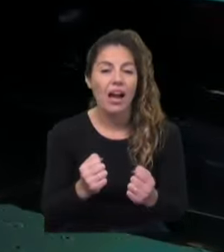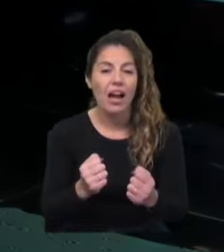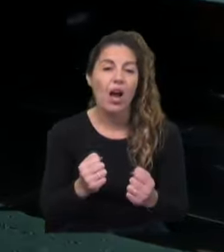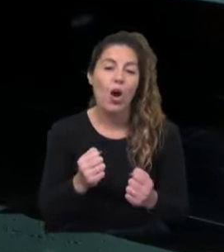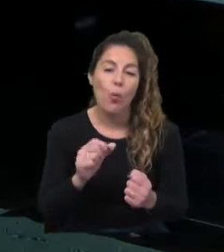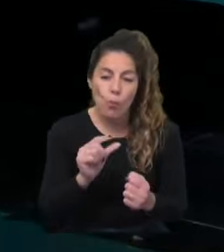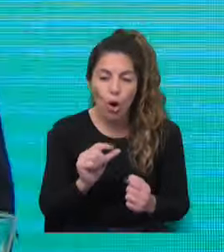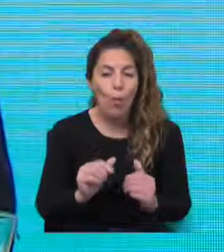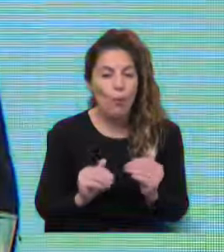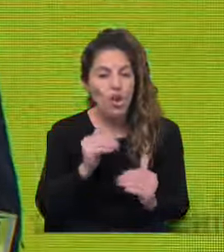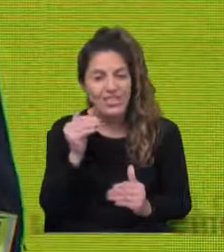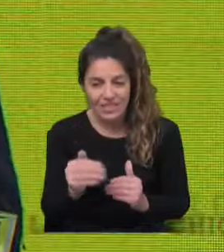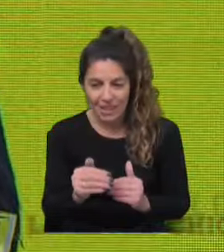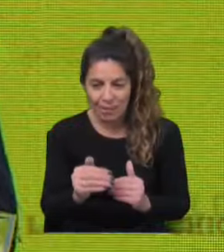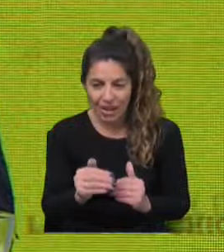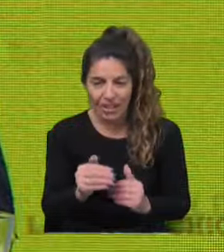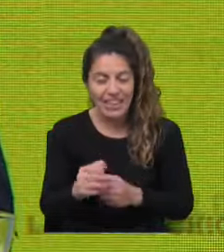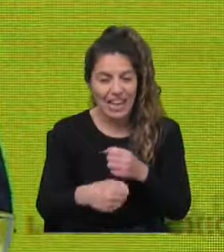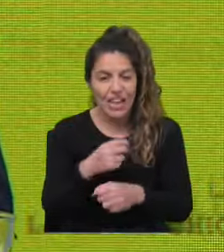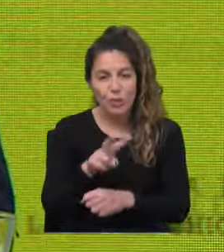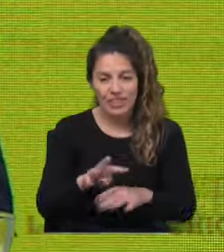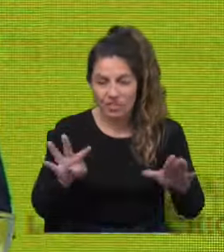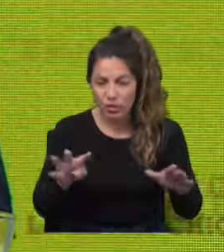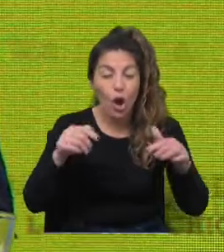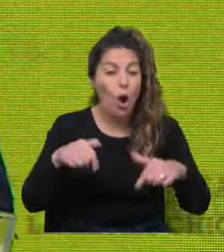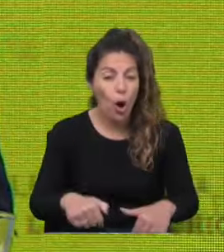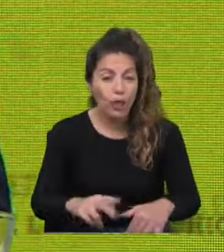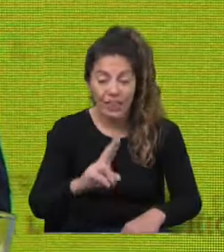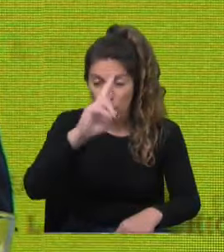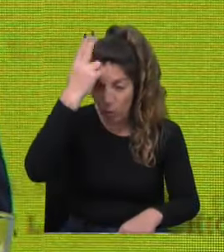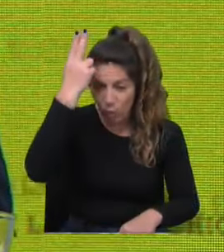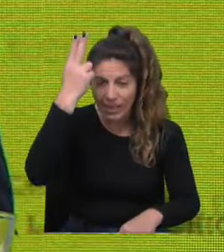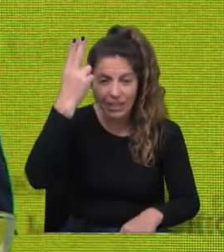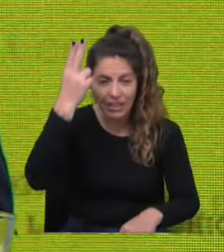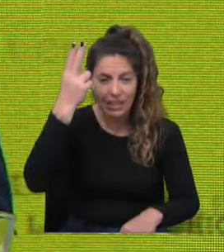un poco por encima de la del 2019, hoy en el Uruguay